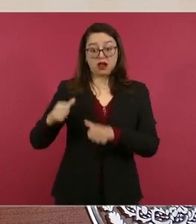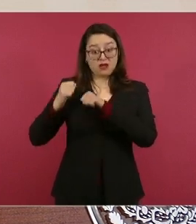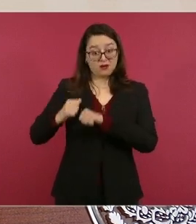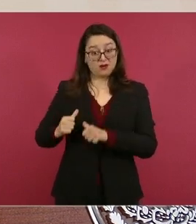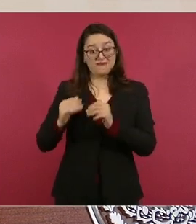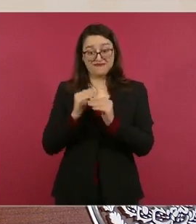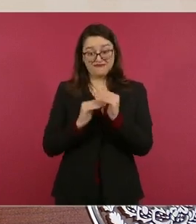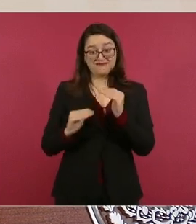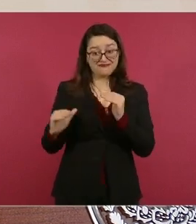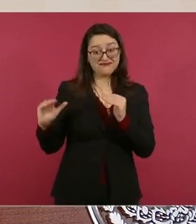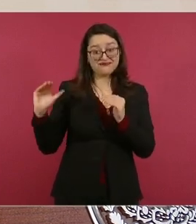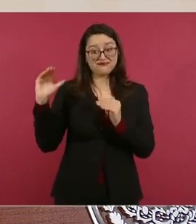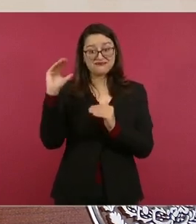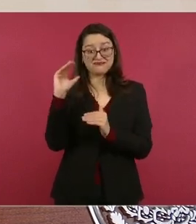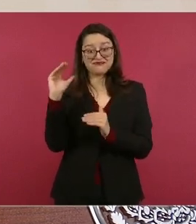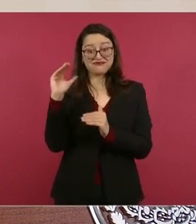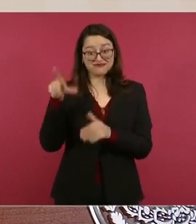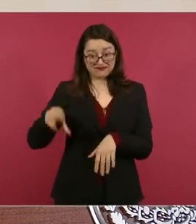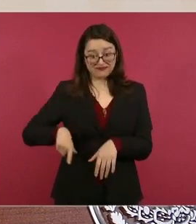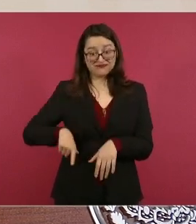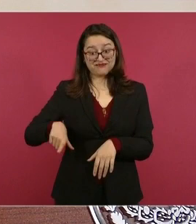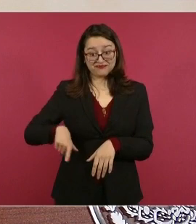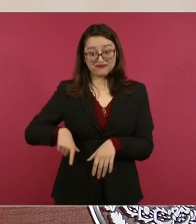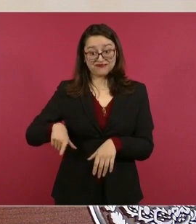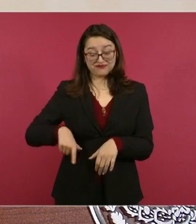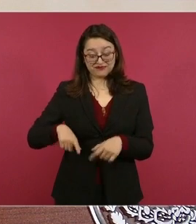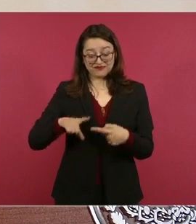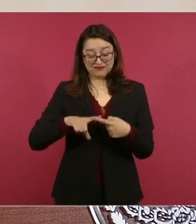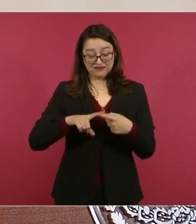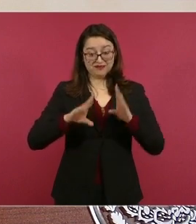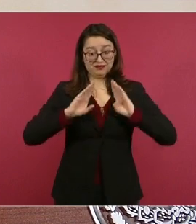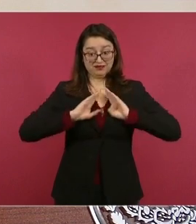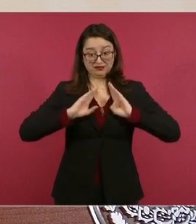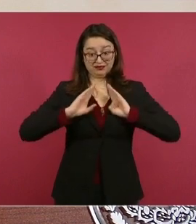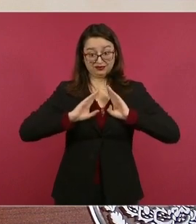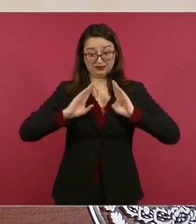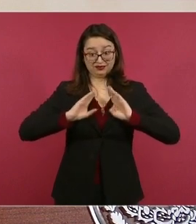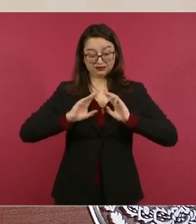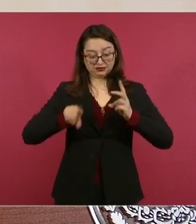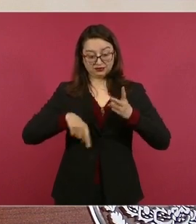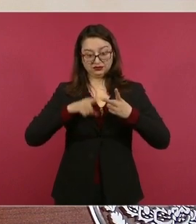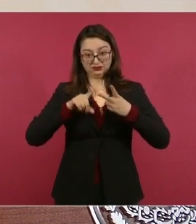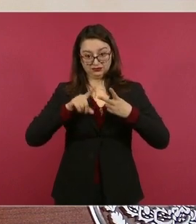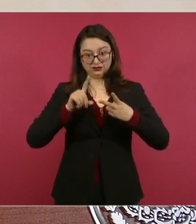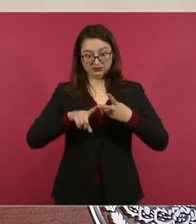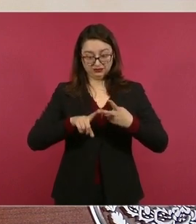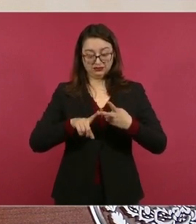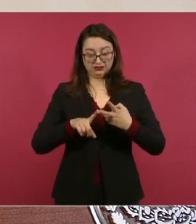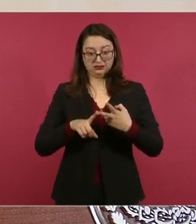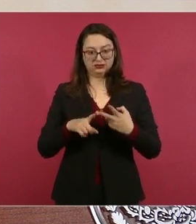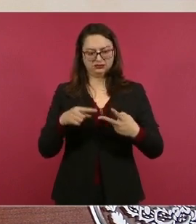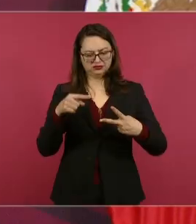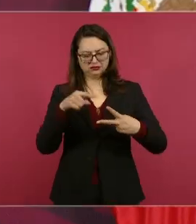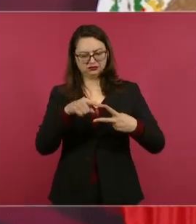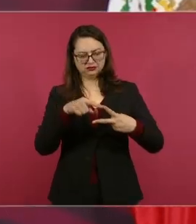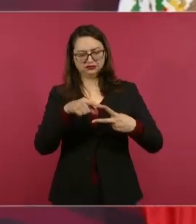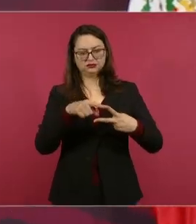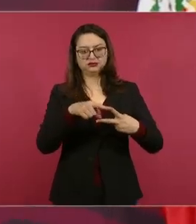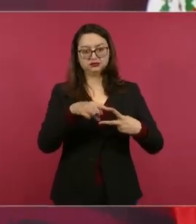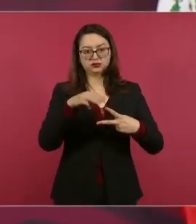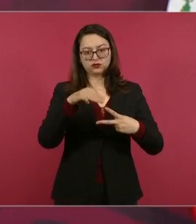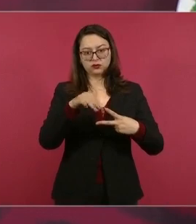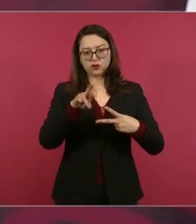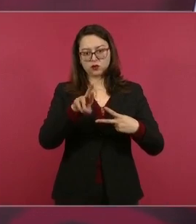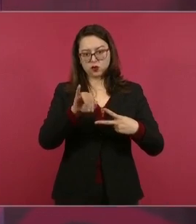nada más servidores públicos, militares, y ahí está Murillo Karam y